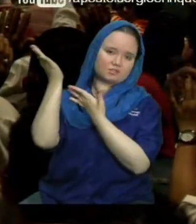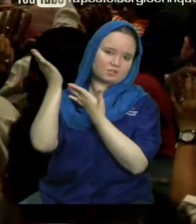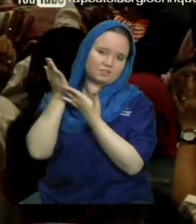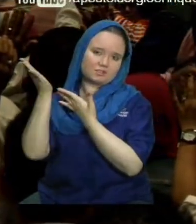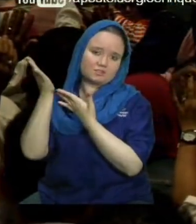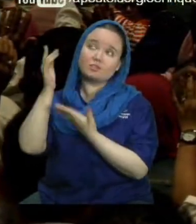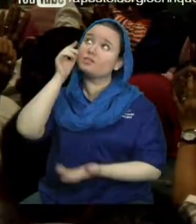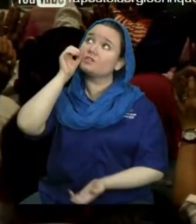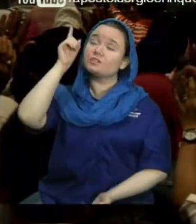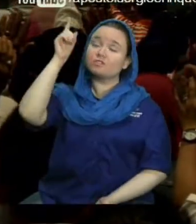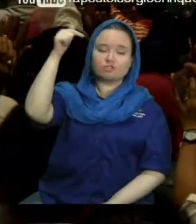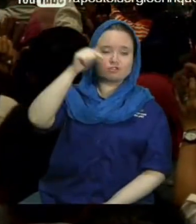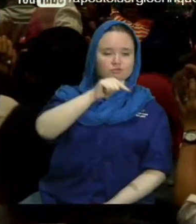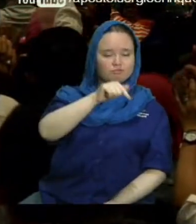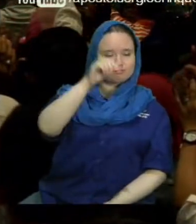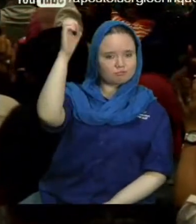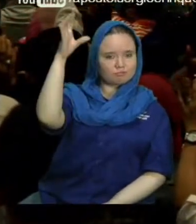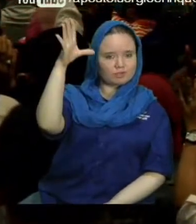Los bendigo